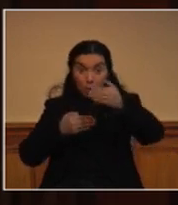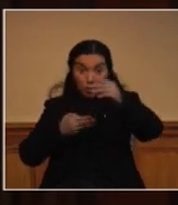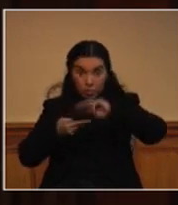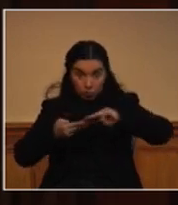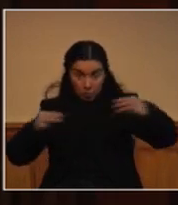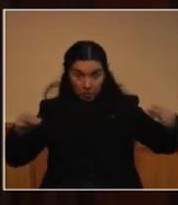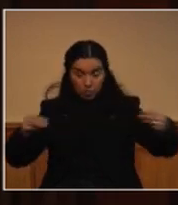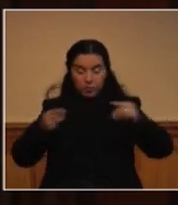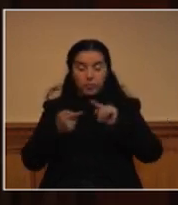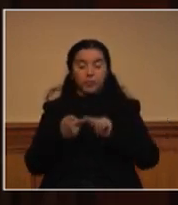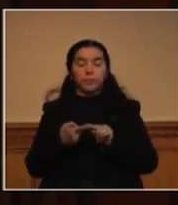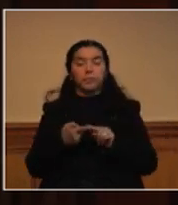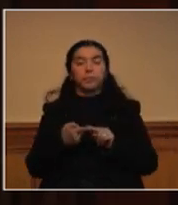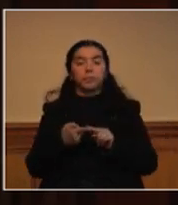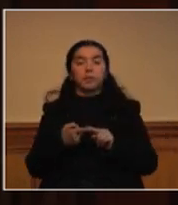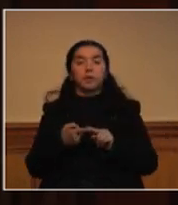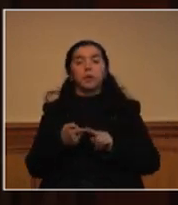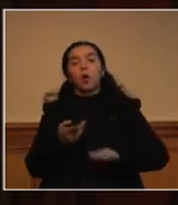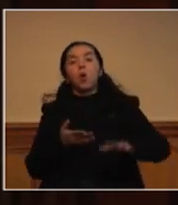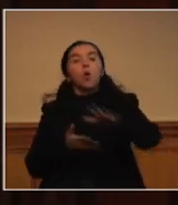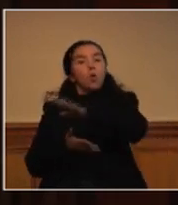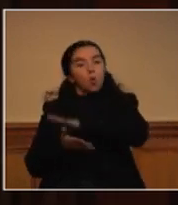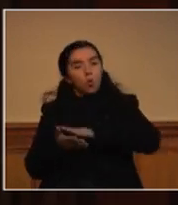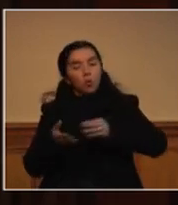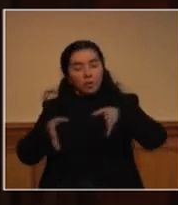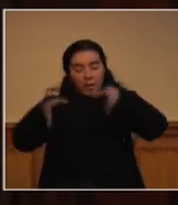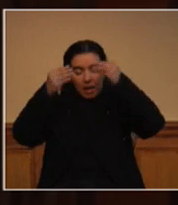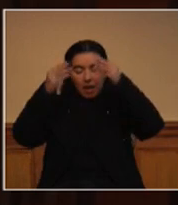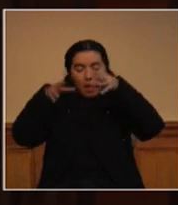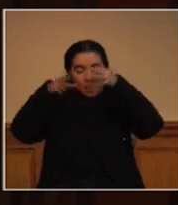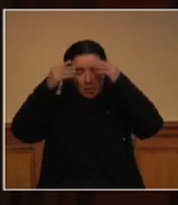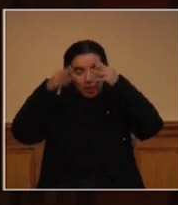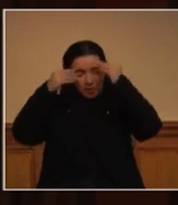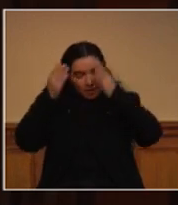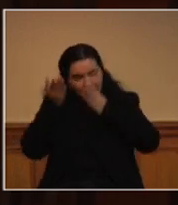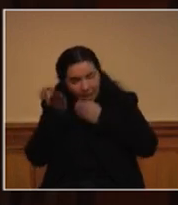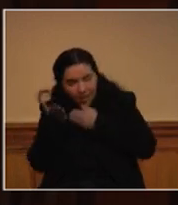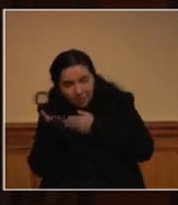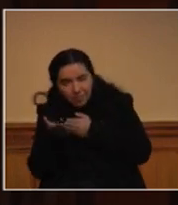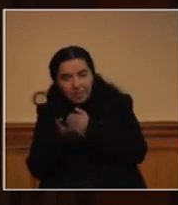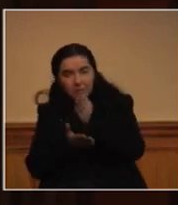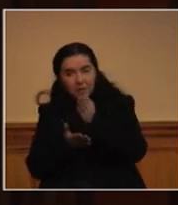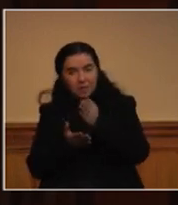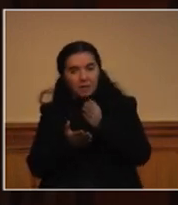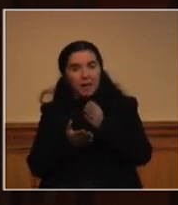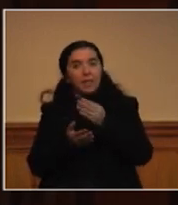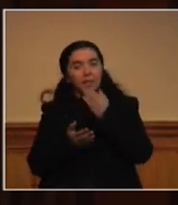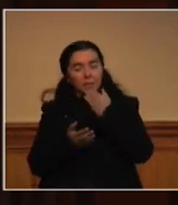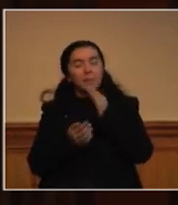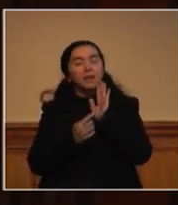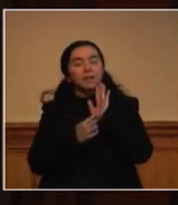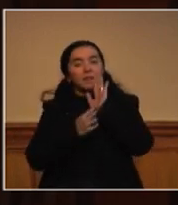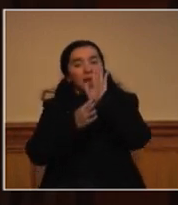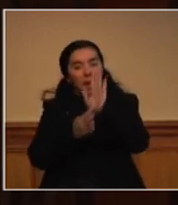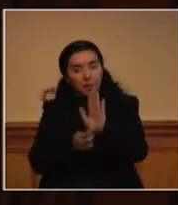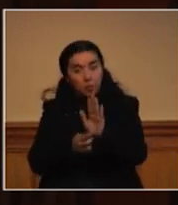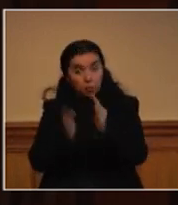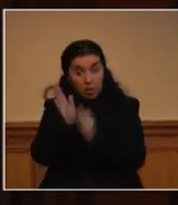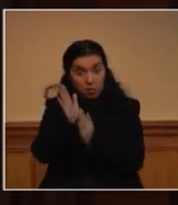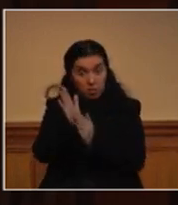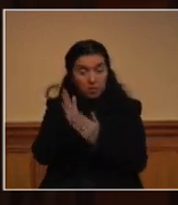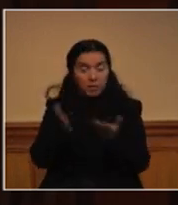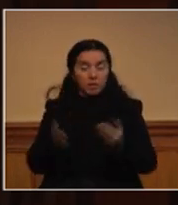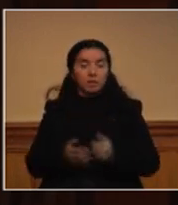una de las contextos de aprendizaje emergente, donde también se ha demostrado, donde la evidencia ha